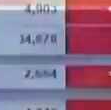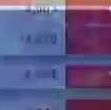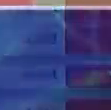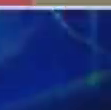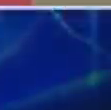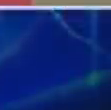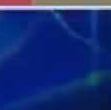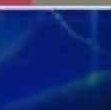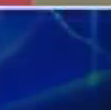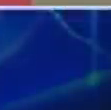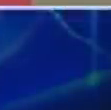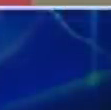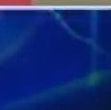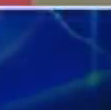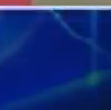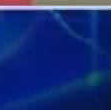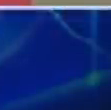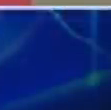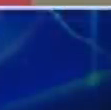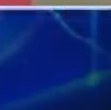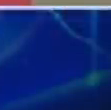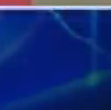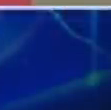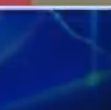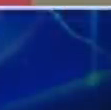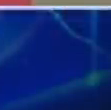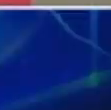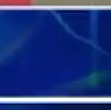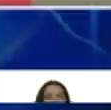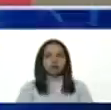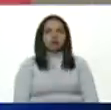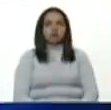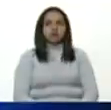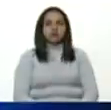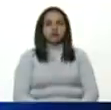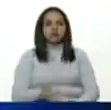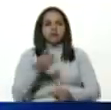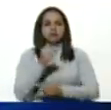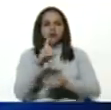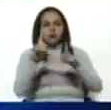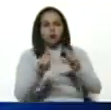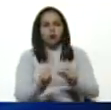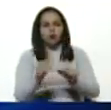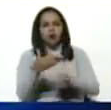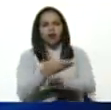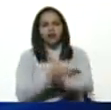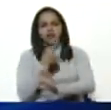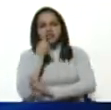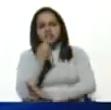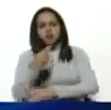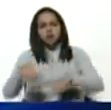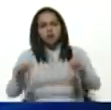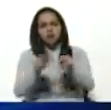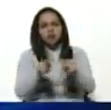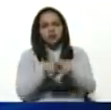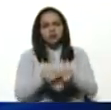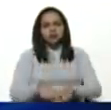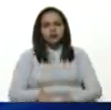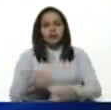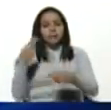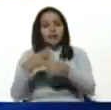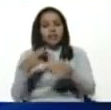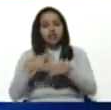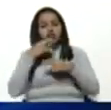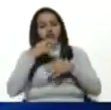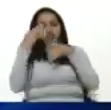peligro. Cuando aún teníamos pocos casos, ya lo veníamos advirtiendo, que era la amenaza